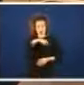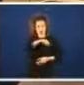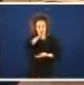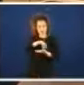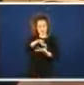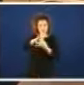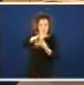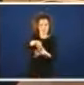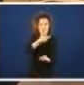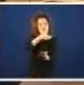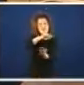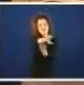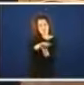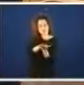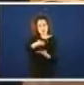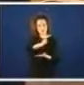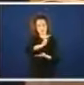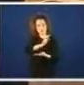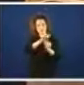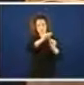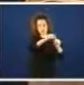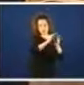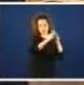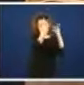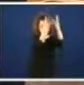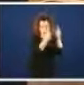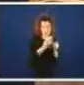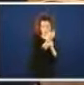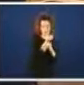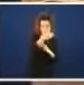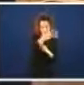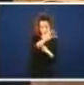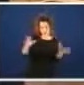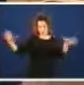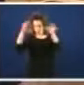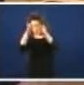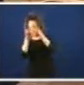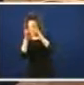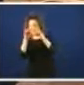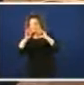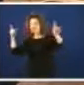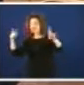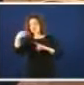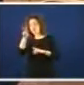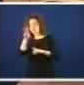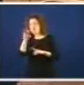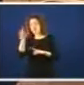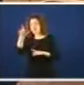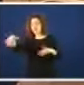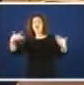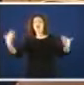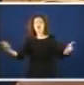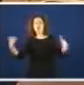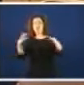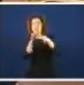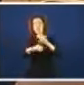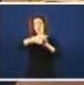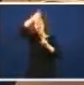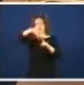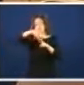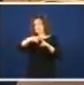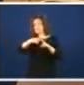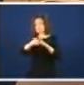sellar a contabilidade de Bárcenas Coa trama Gürten E cale a peza central Que relaciona